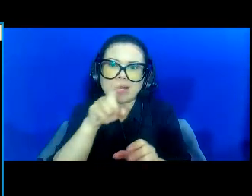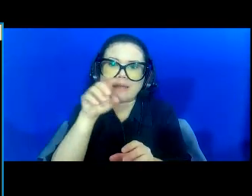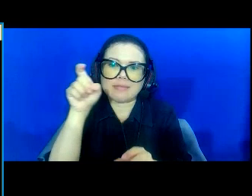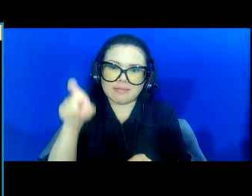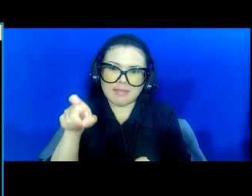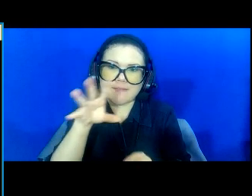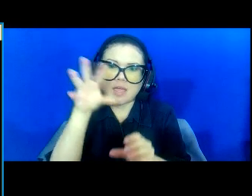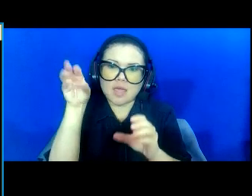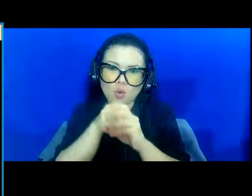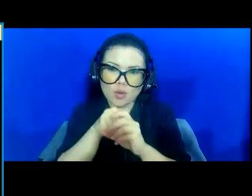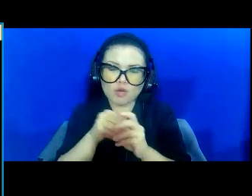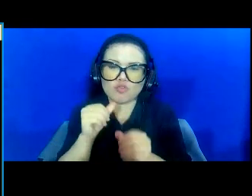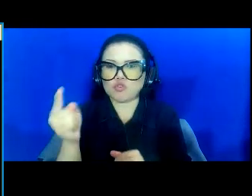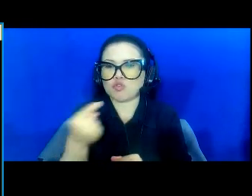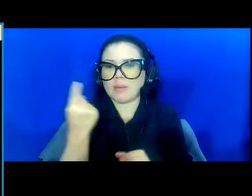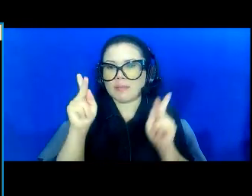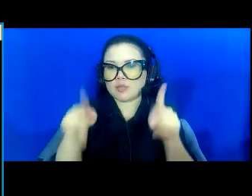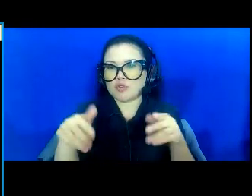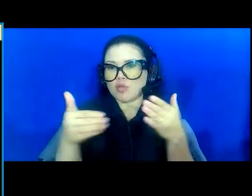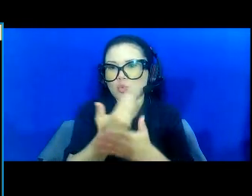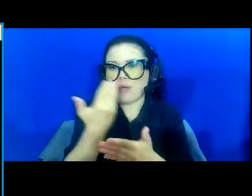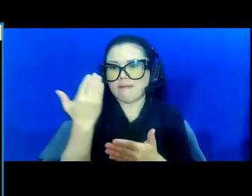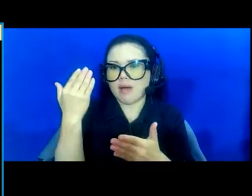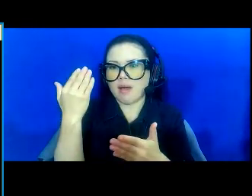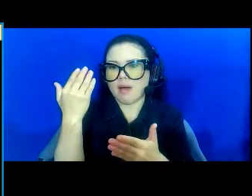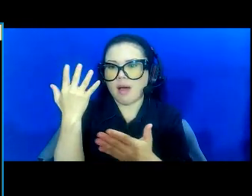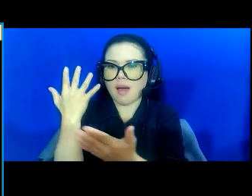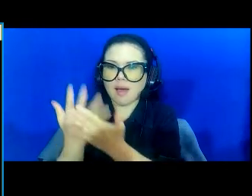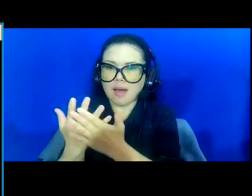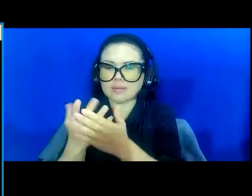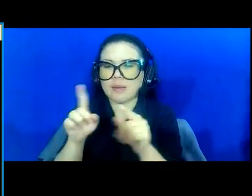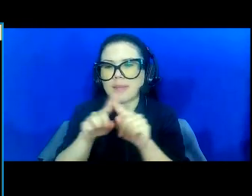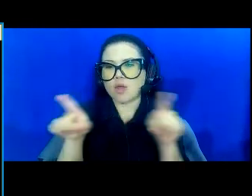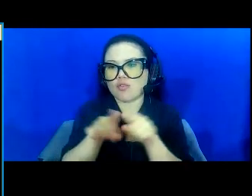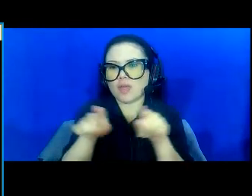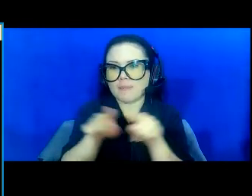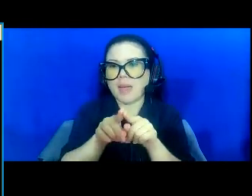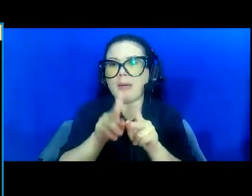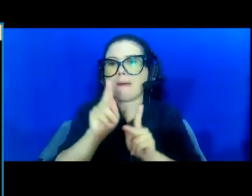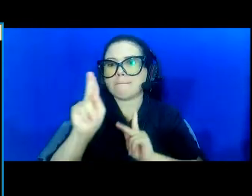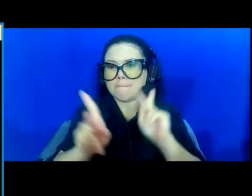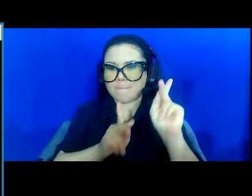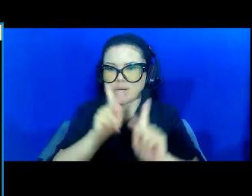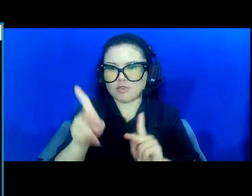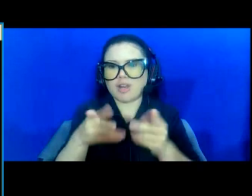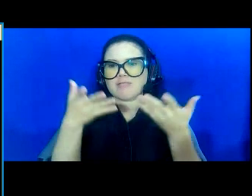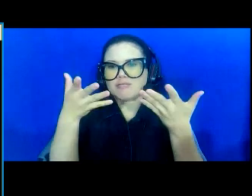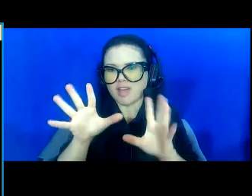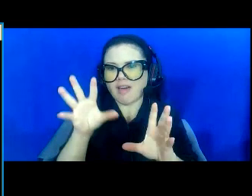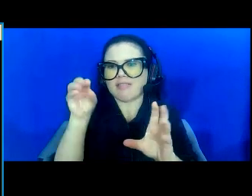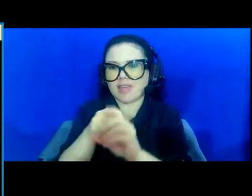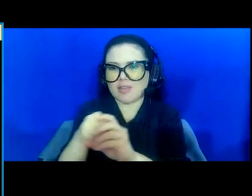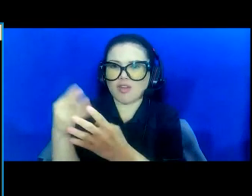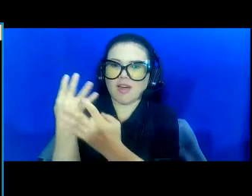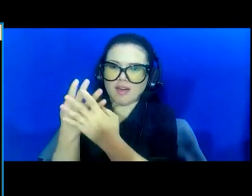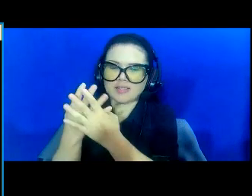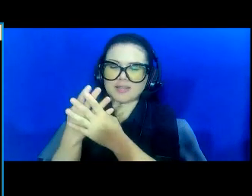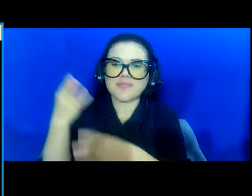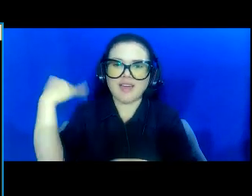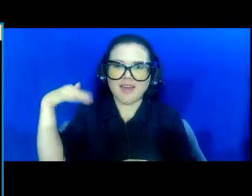persona que llega nueva a la cárcel, sino además también a la población que está dentro. Porque en aquel momento eliminaron el medicamento,